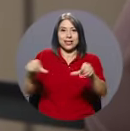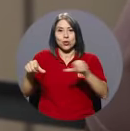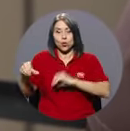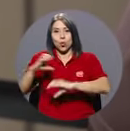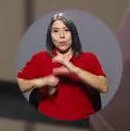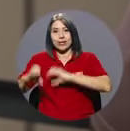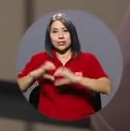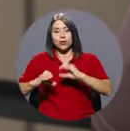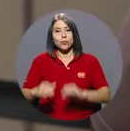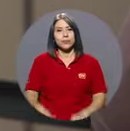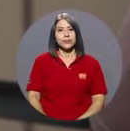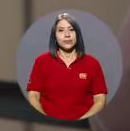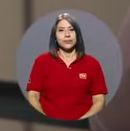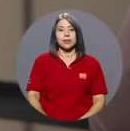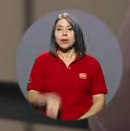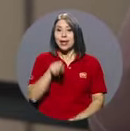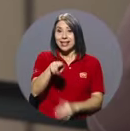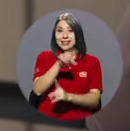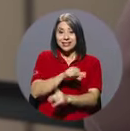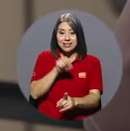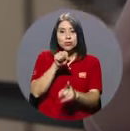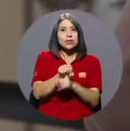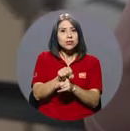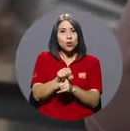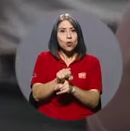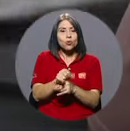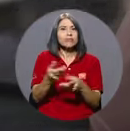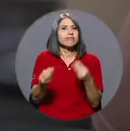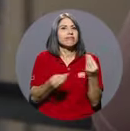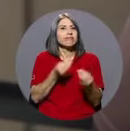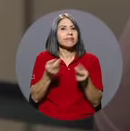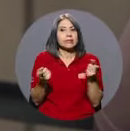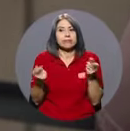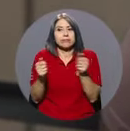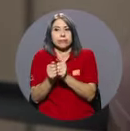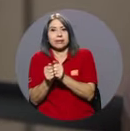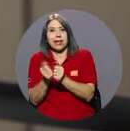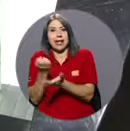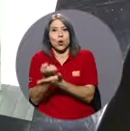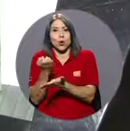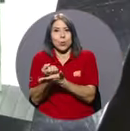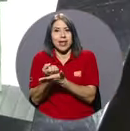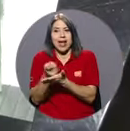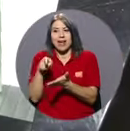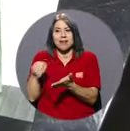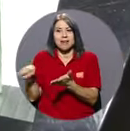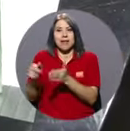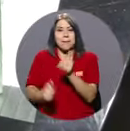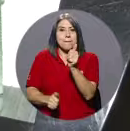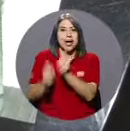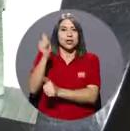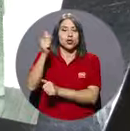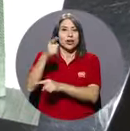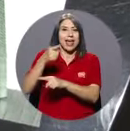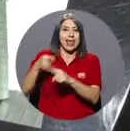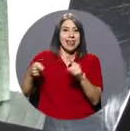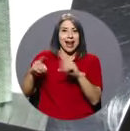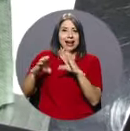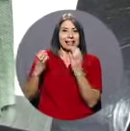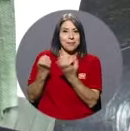sector comercio. Esa situación se junta con una economía en donde tenemos a la mayoría de la clase